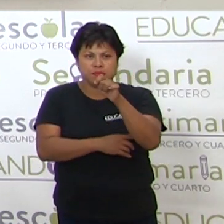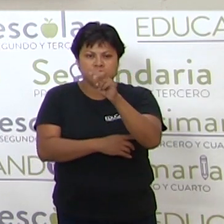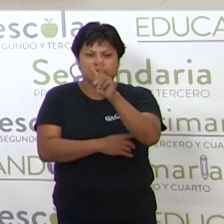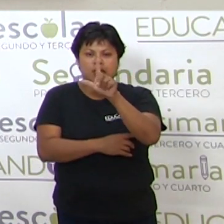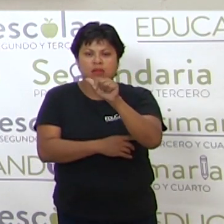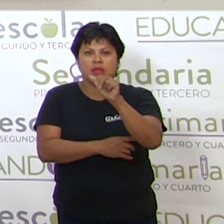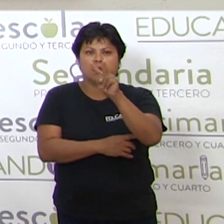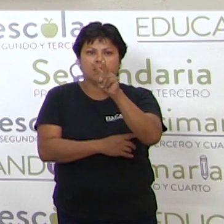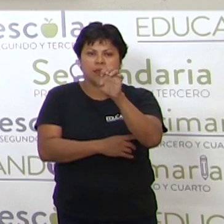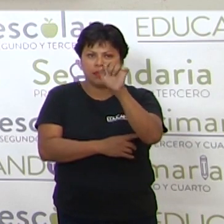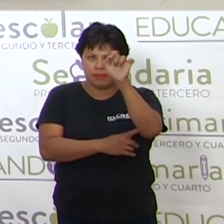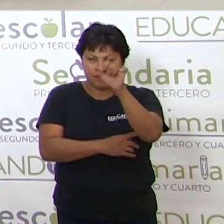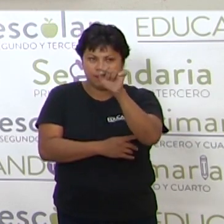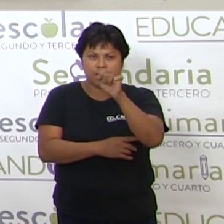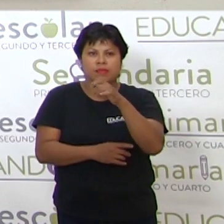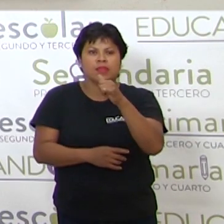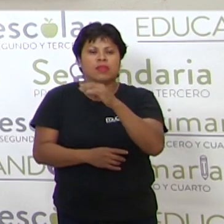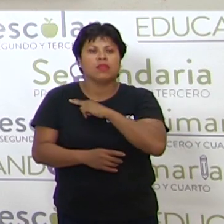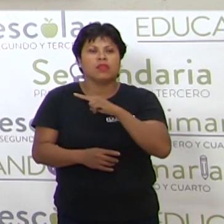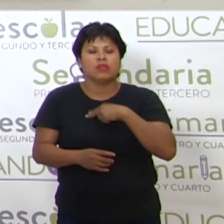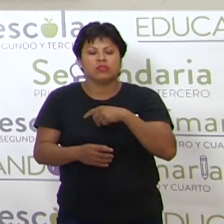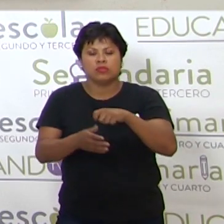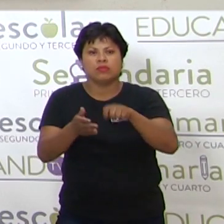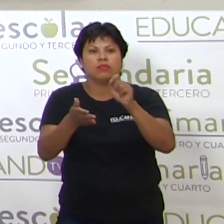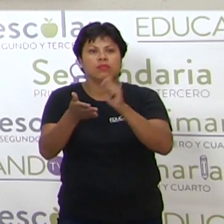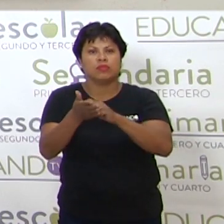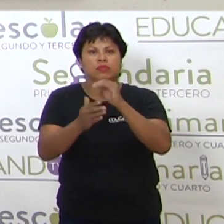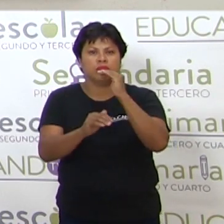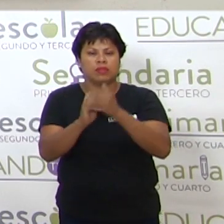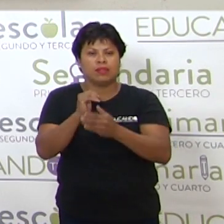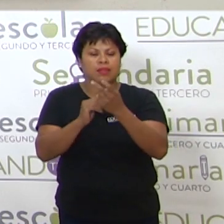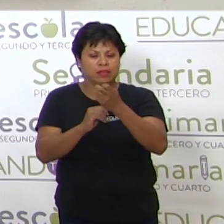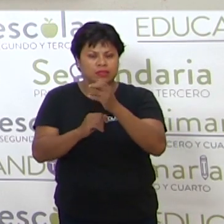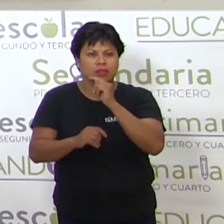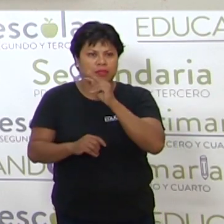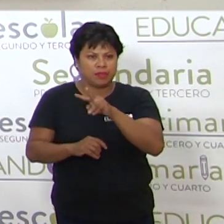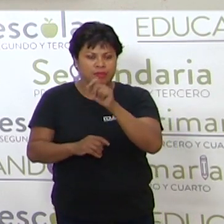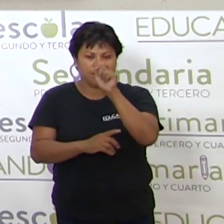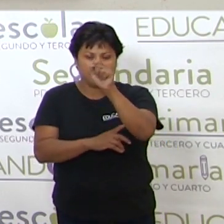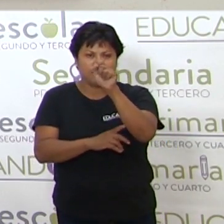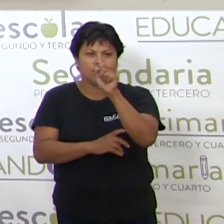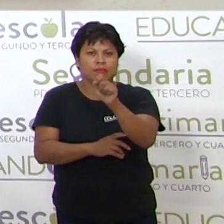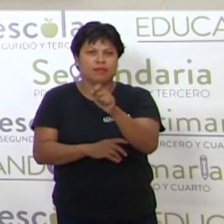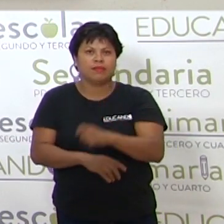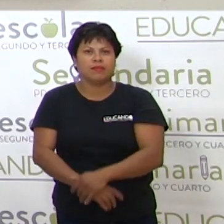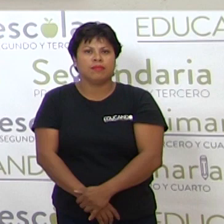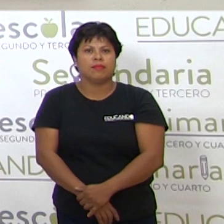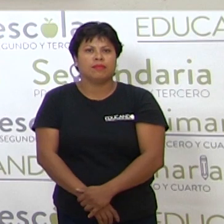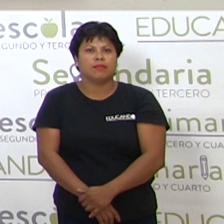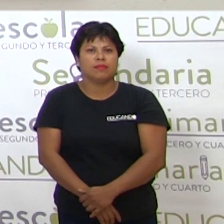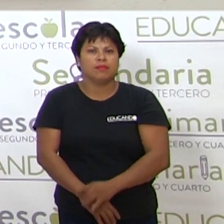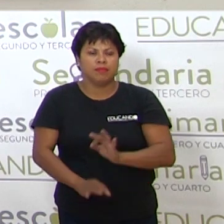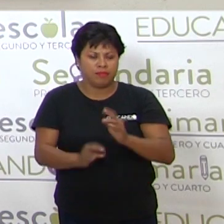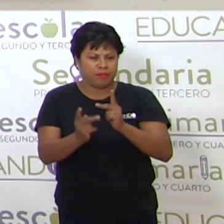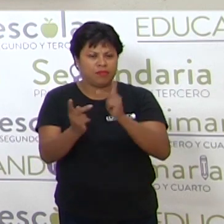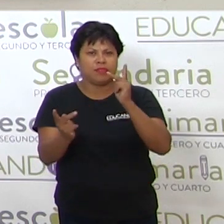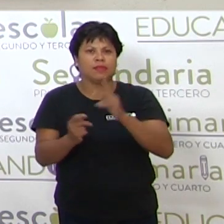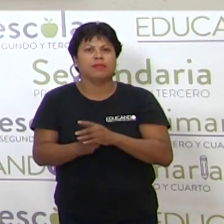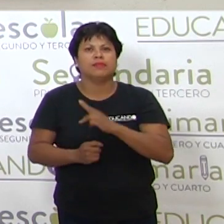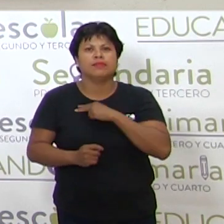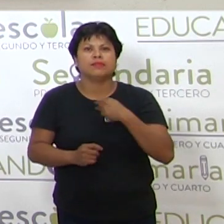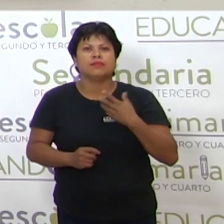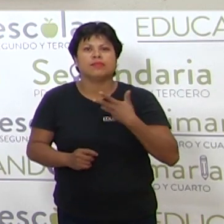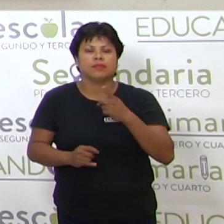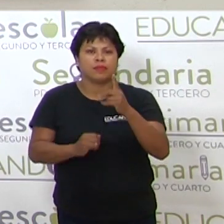ve y nuestro punto final que aquí también quedó pendiente y colocamos el de esta perfecto tenemos